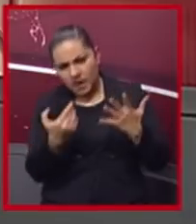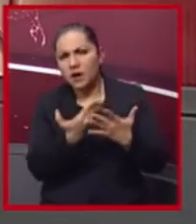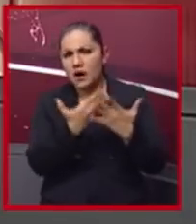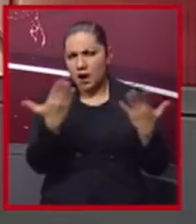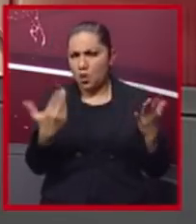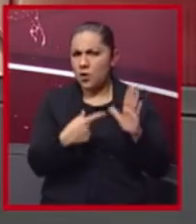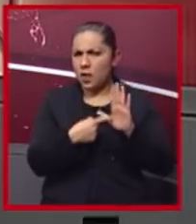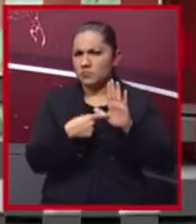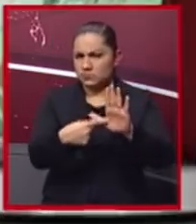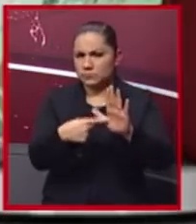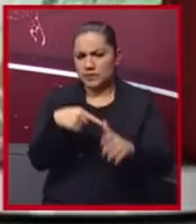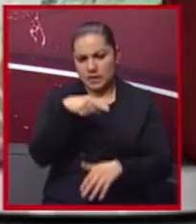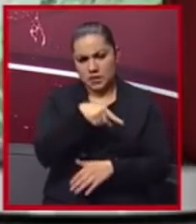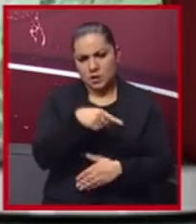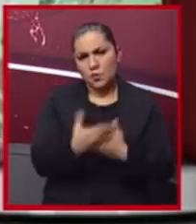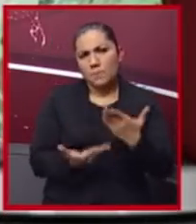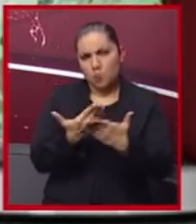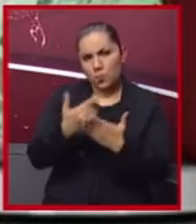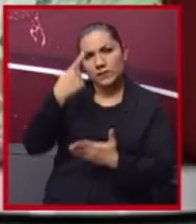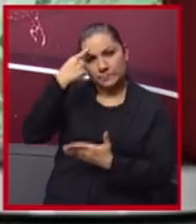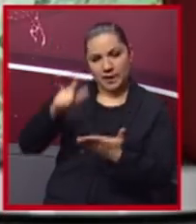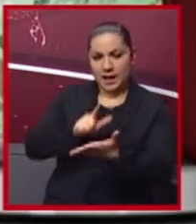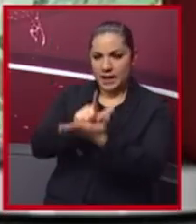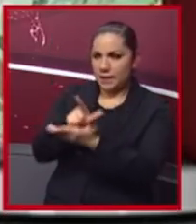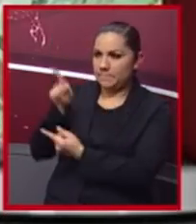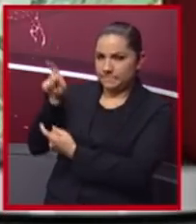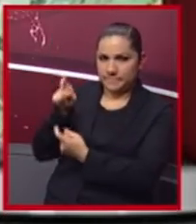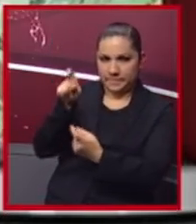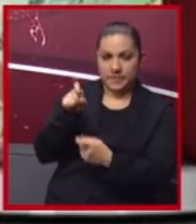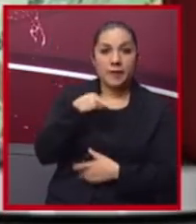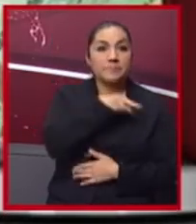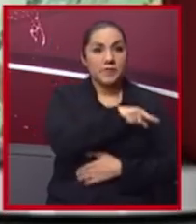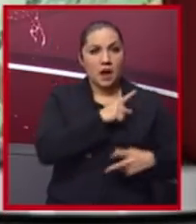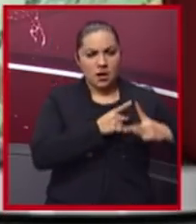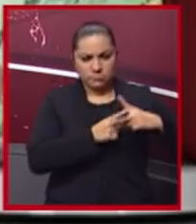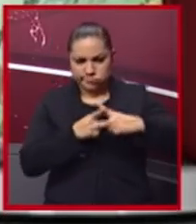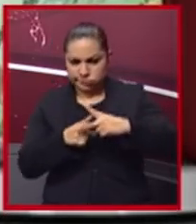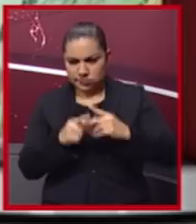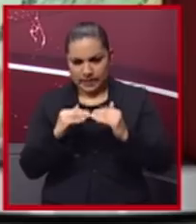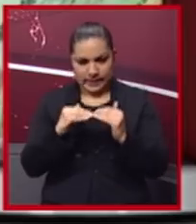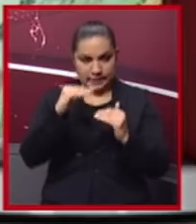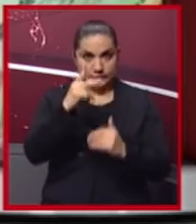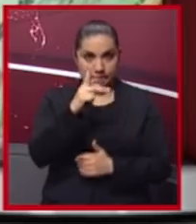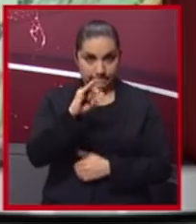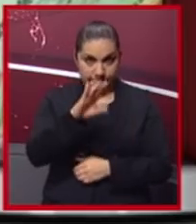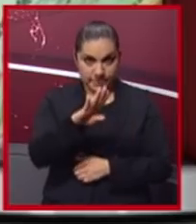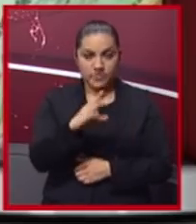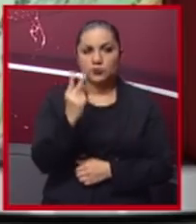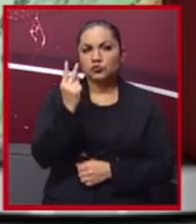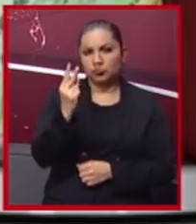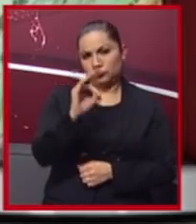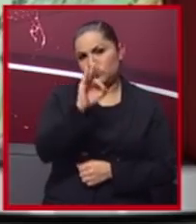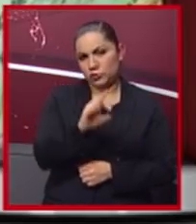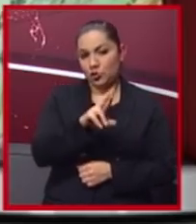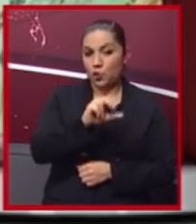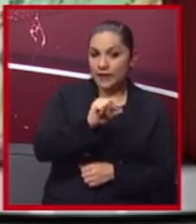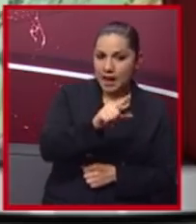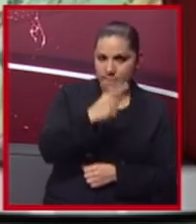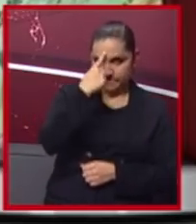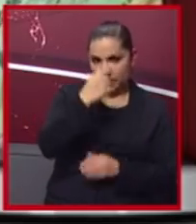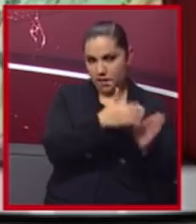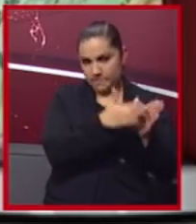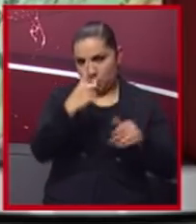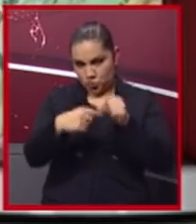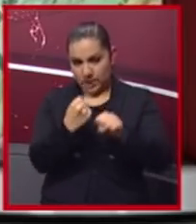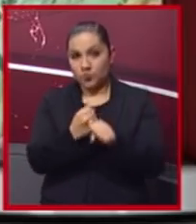pantalla. En esta propuesta de ley de ingresos, se prevé un crecimiento del Producto Interno Bruto del 2% real anual, una inflación